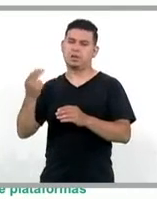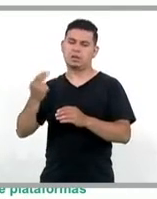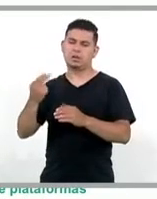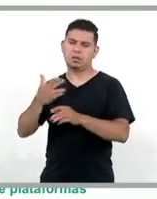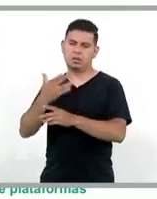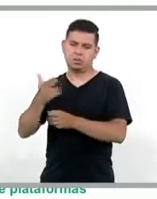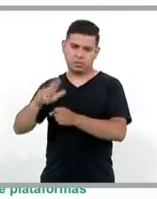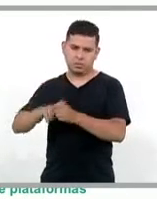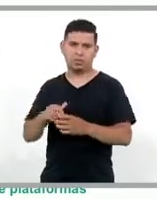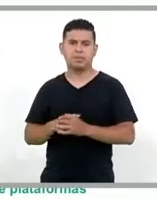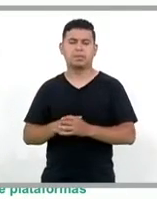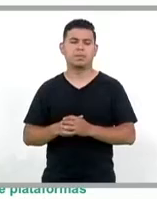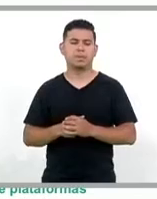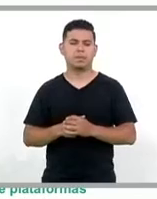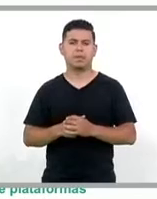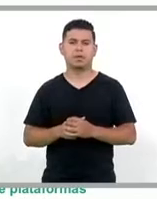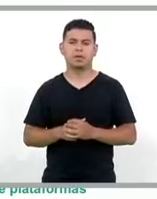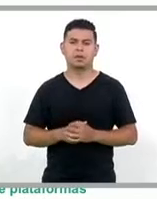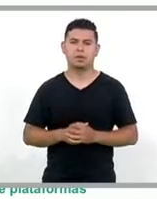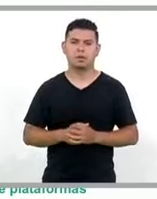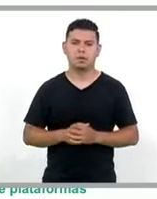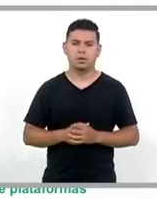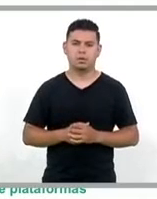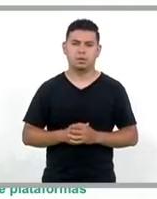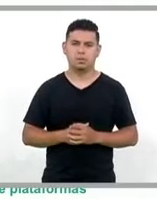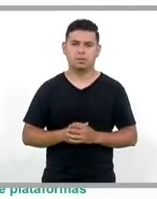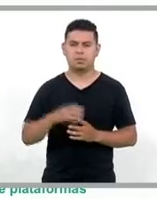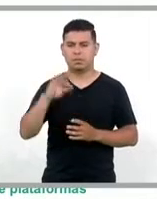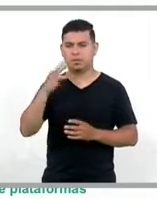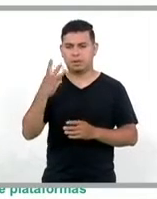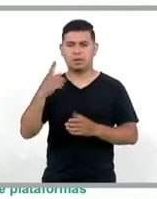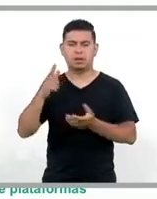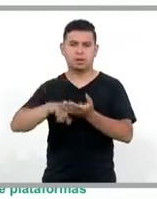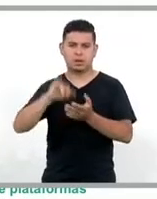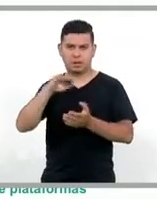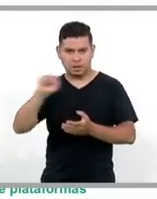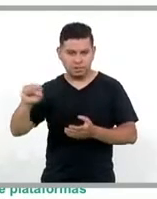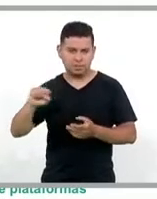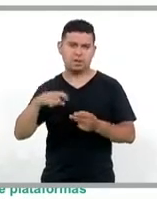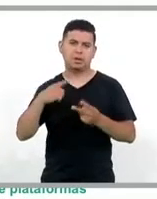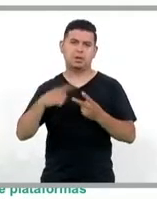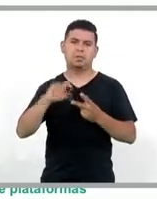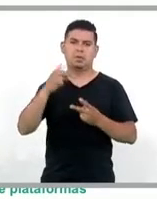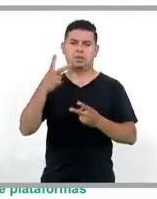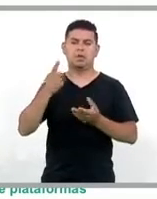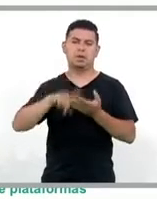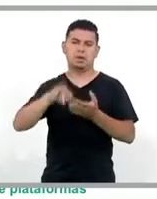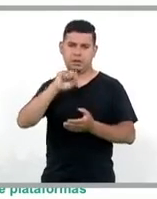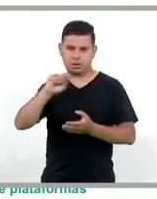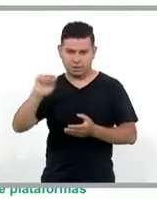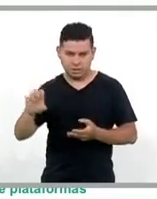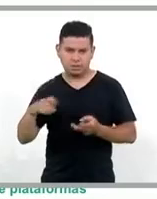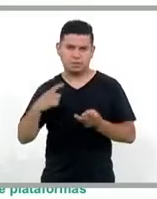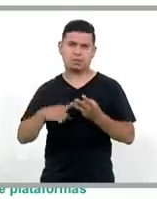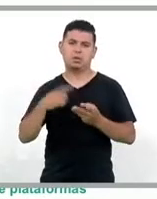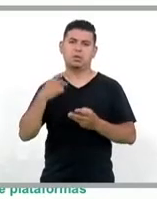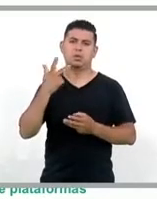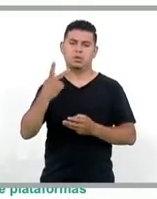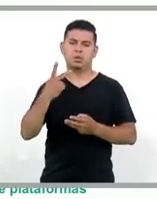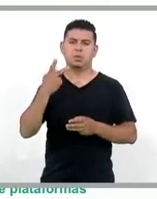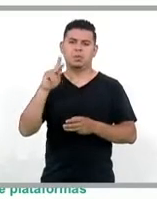casos confirmados 43 en el imms 22 en el este 2 en pemex